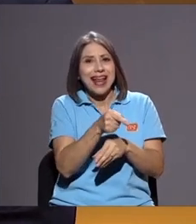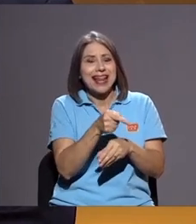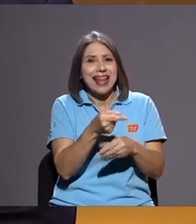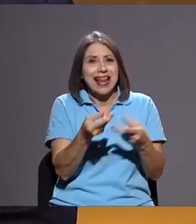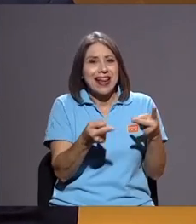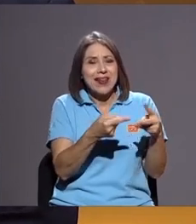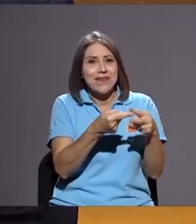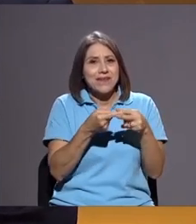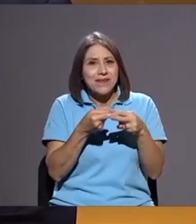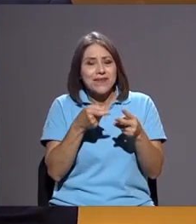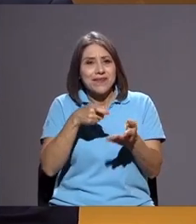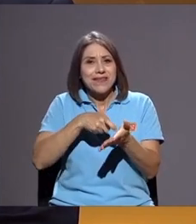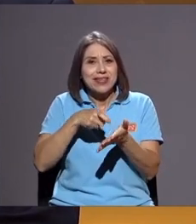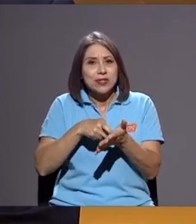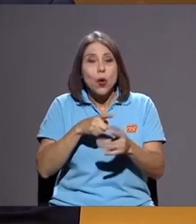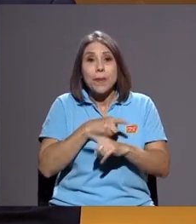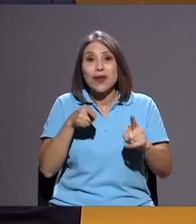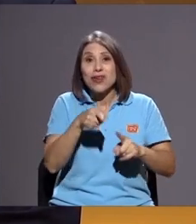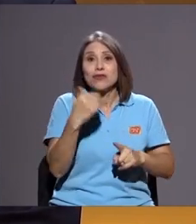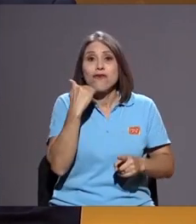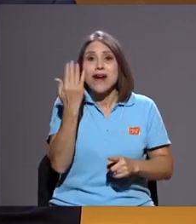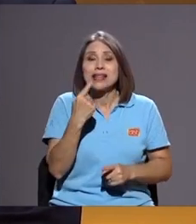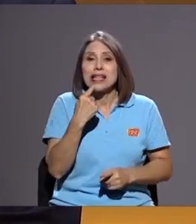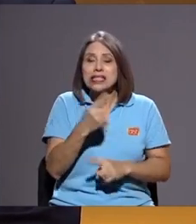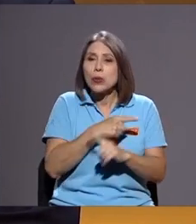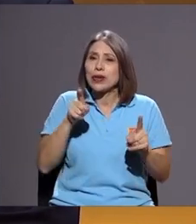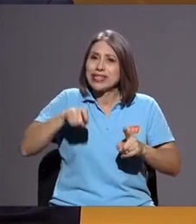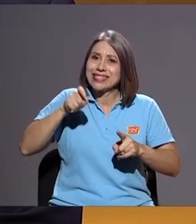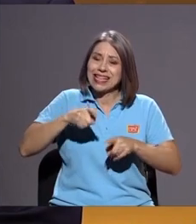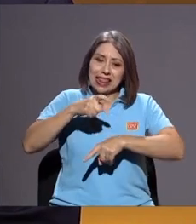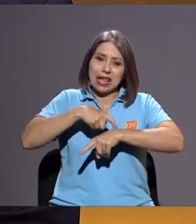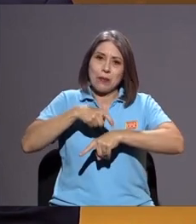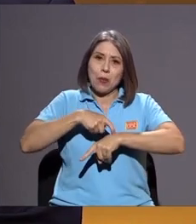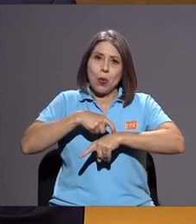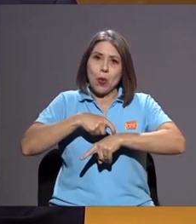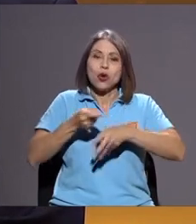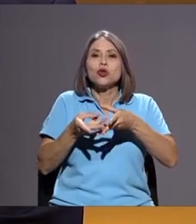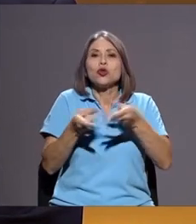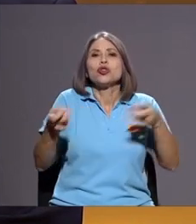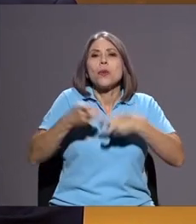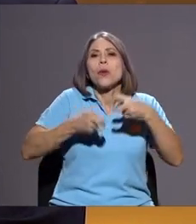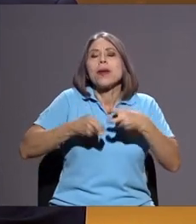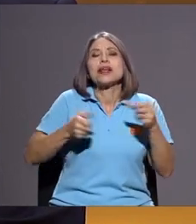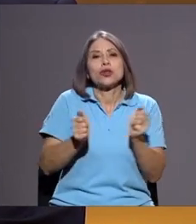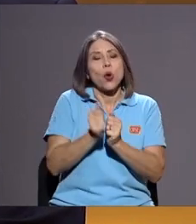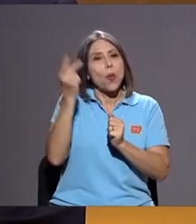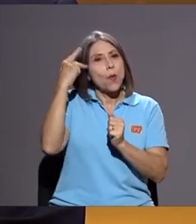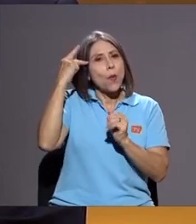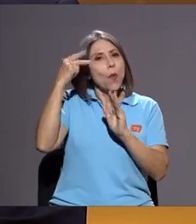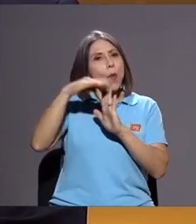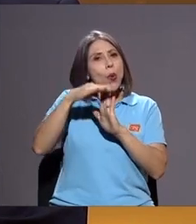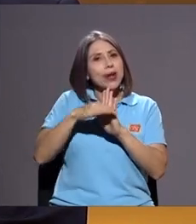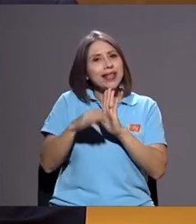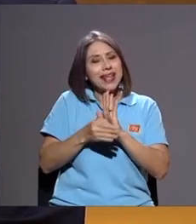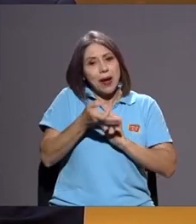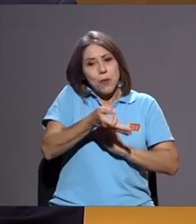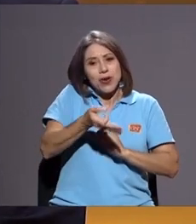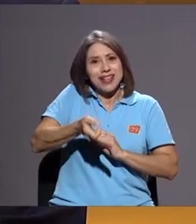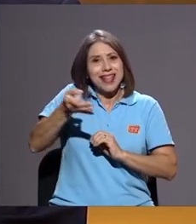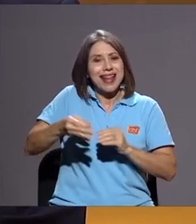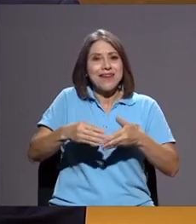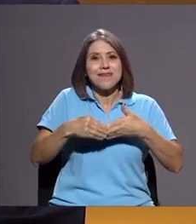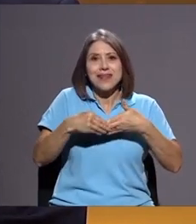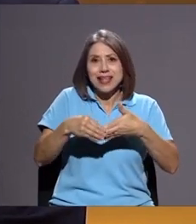pero eso eso toma tiempo la solución de los problemas es tener una política monetaria flexible ayuda